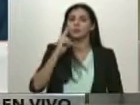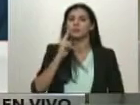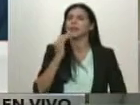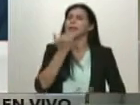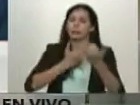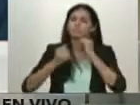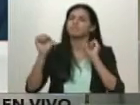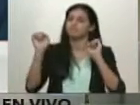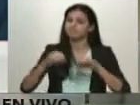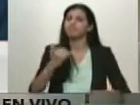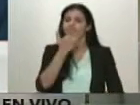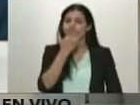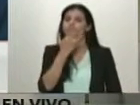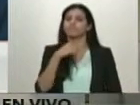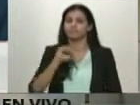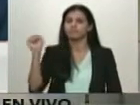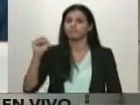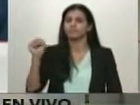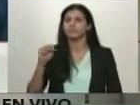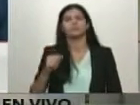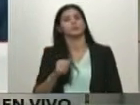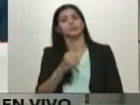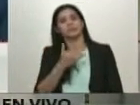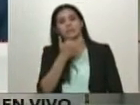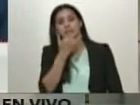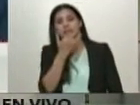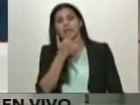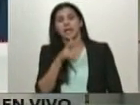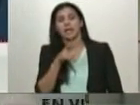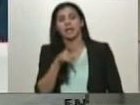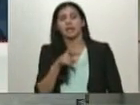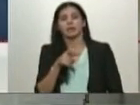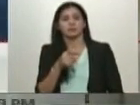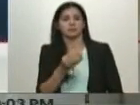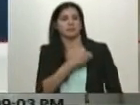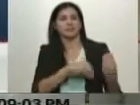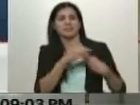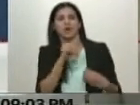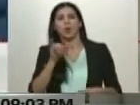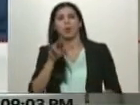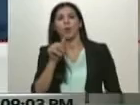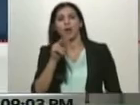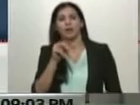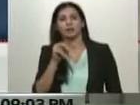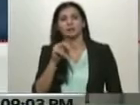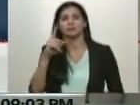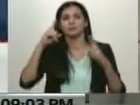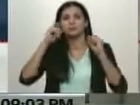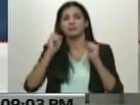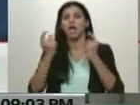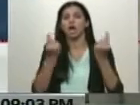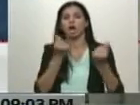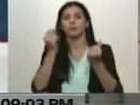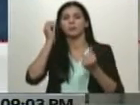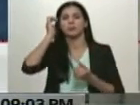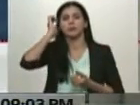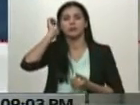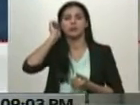cometido? Sí. ¿Han estado afectados? Nos decía ahorita Juan, pues, el economista licenciado Juan